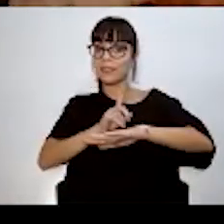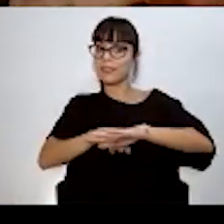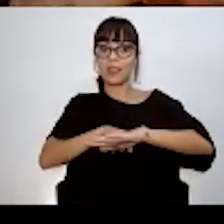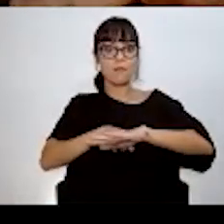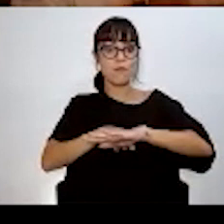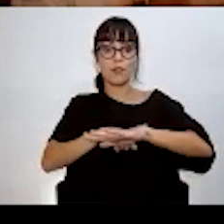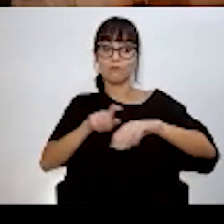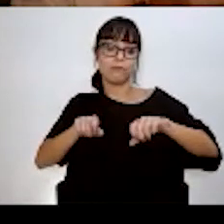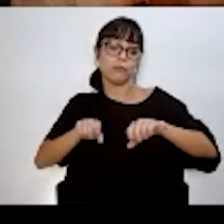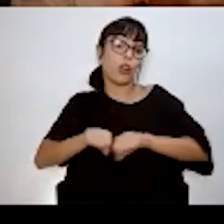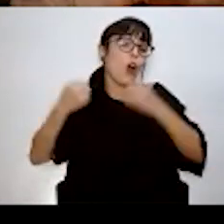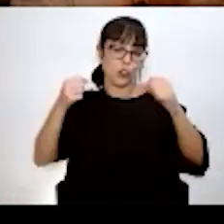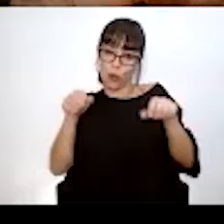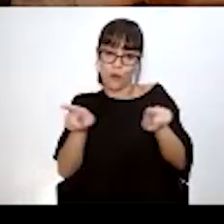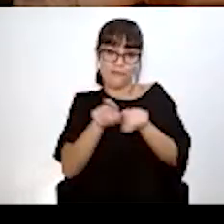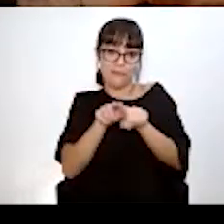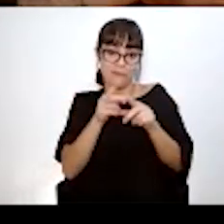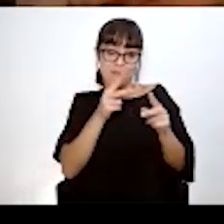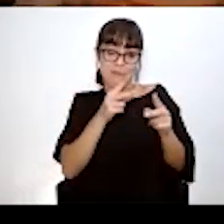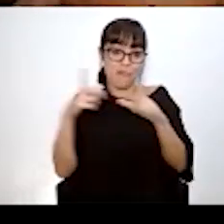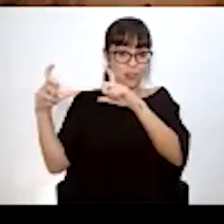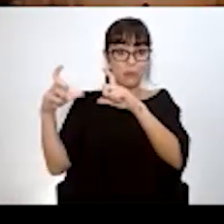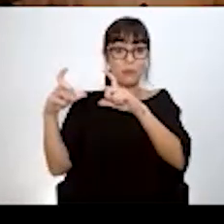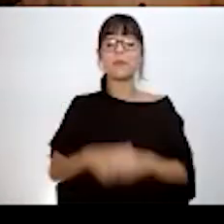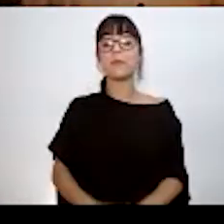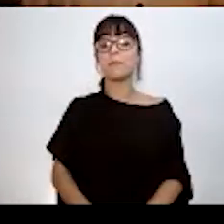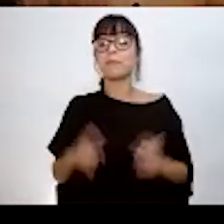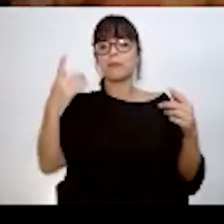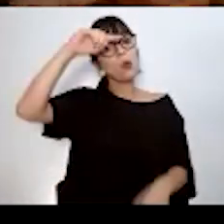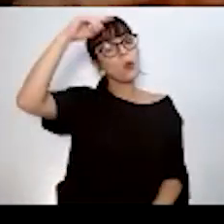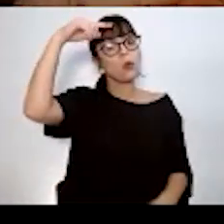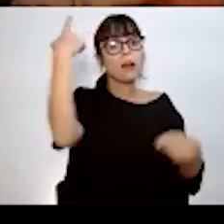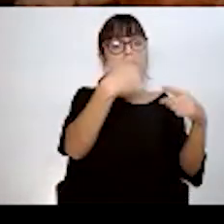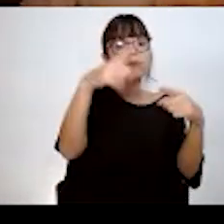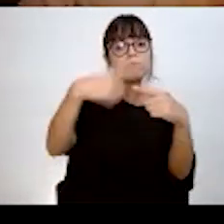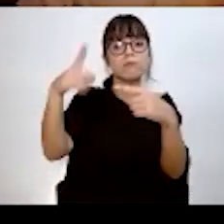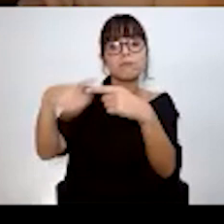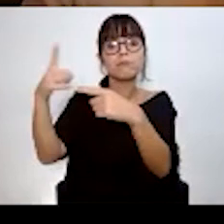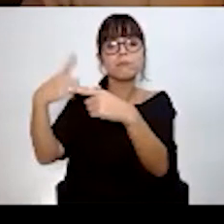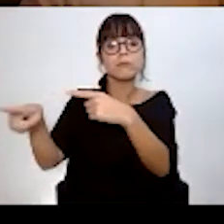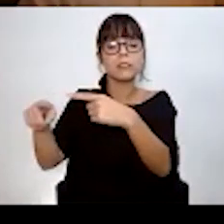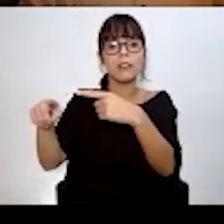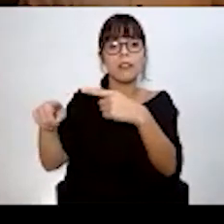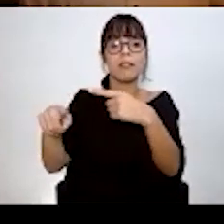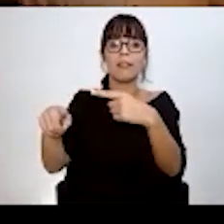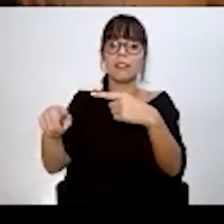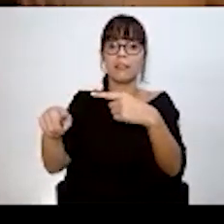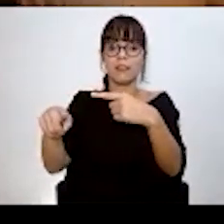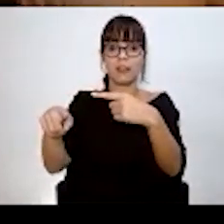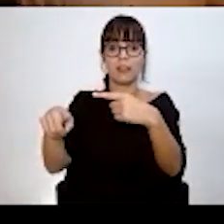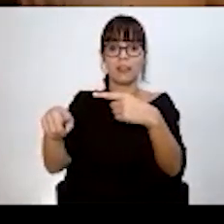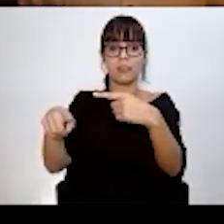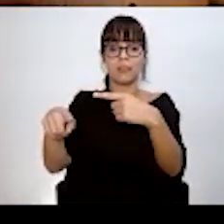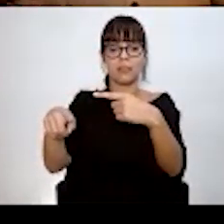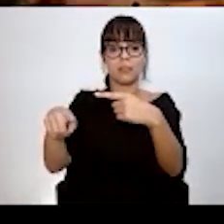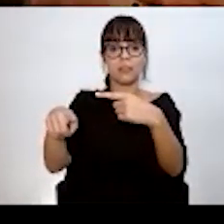de ilustrar ese rol de arena roto, y todos aquellos elementos culturales heterogéneos, heteróclitos, como decía